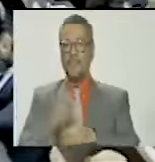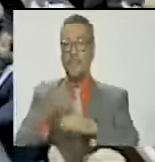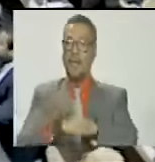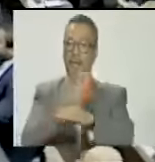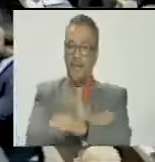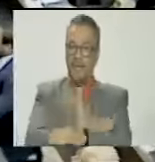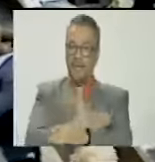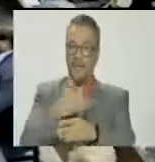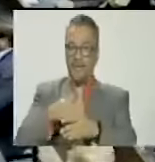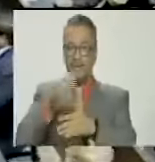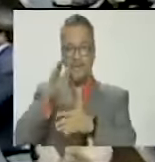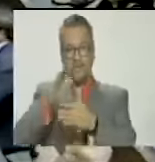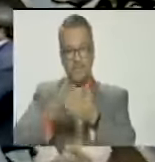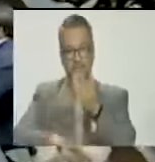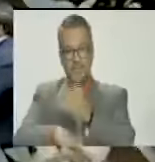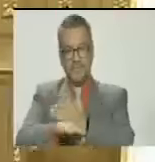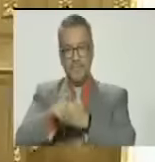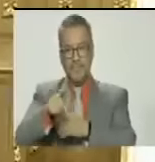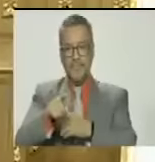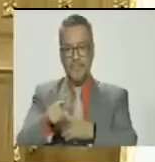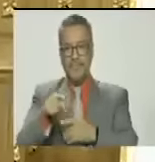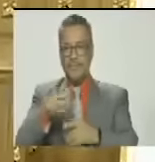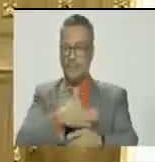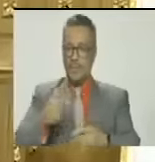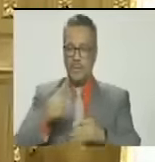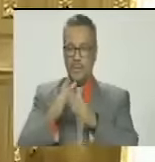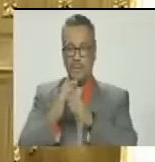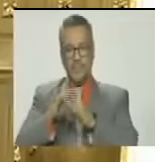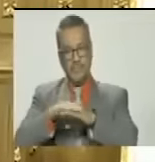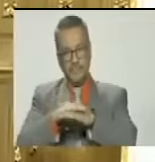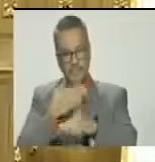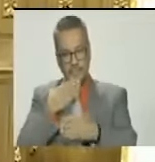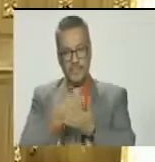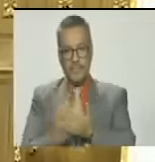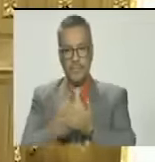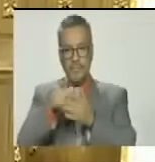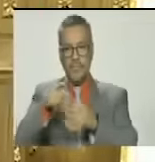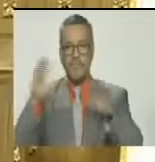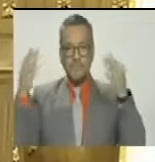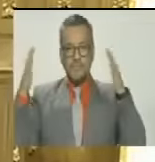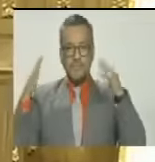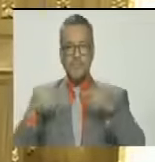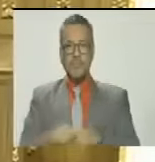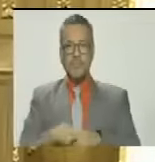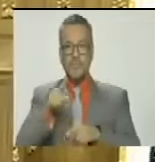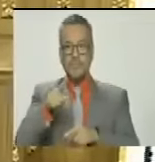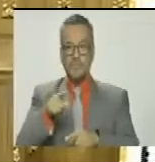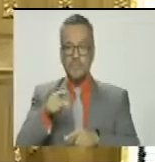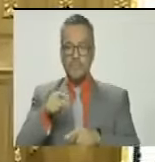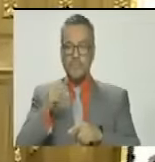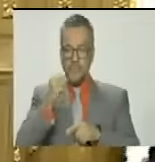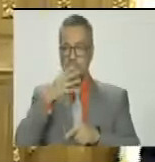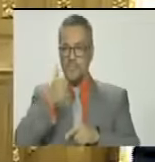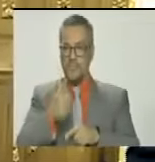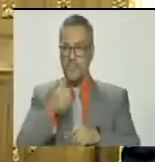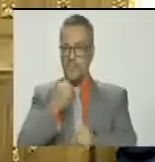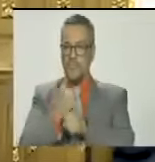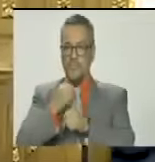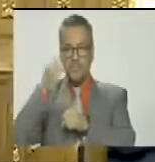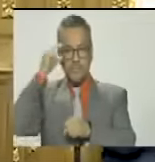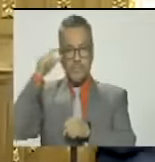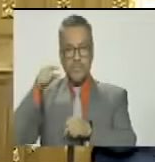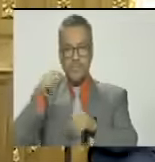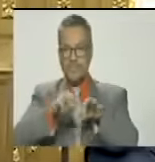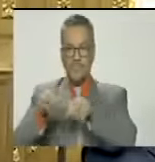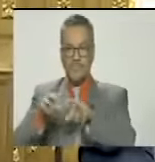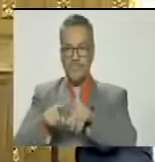Antes de que se retire, quiero agradecer y solicitar un aplauso para quien de manera brillante fungió el día de hoy